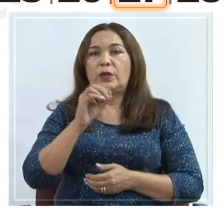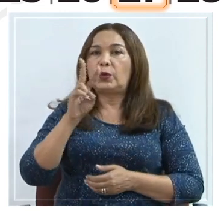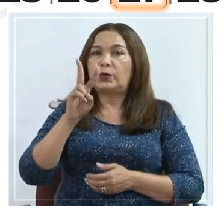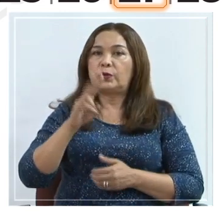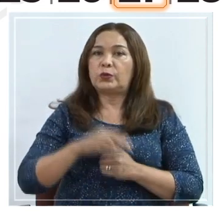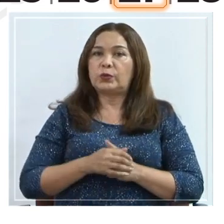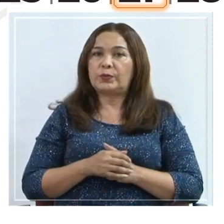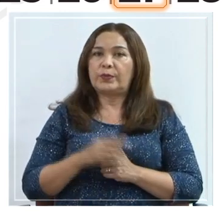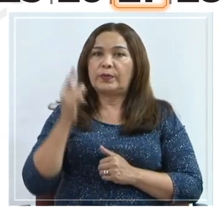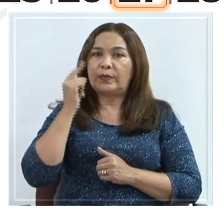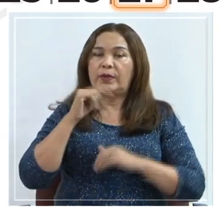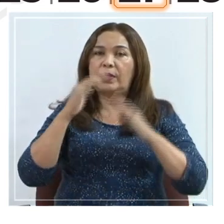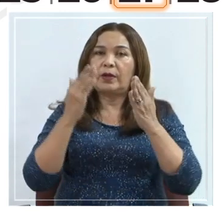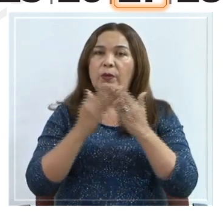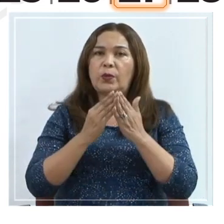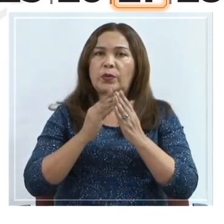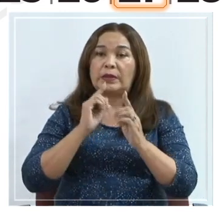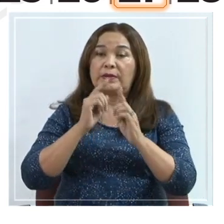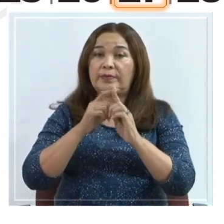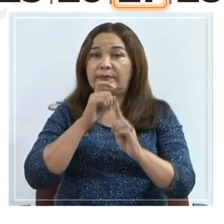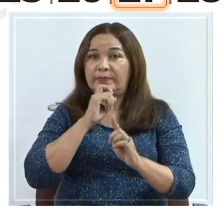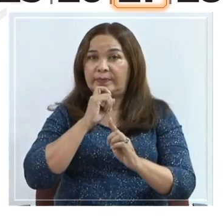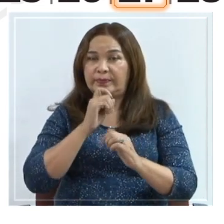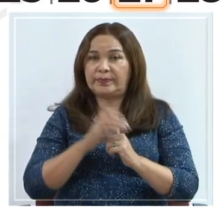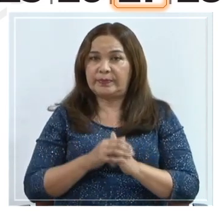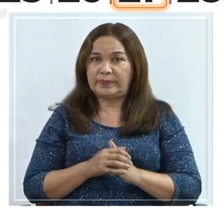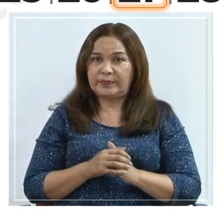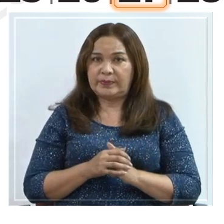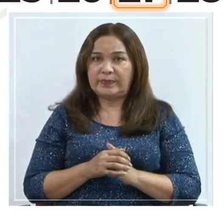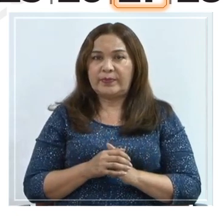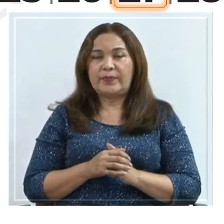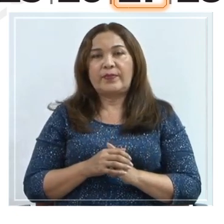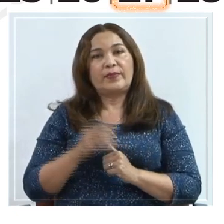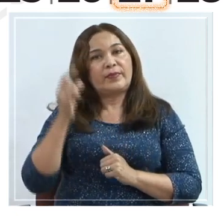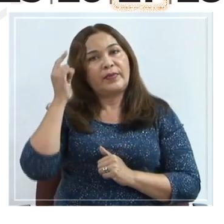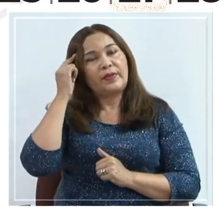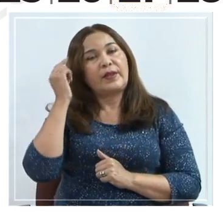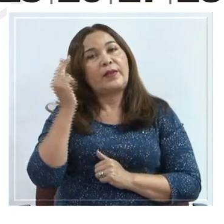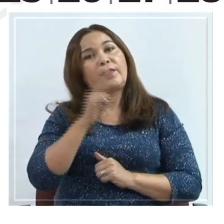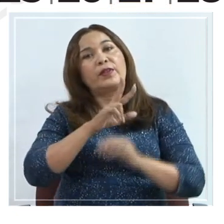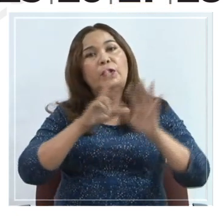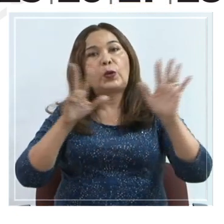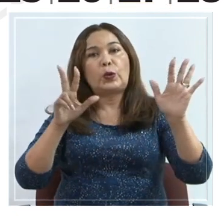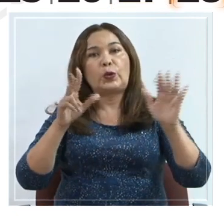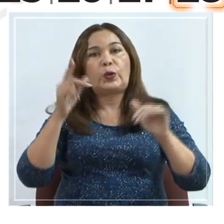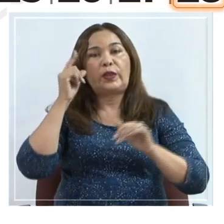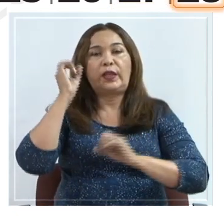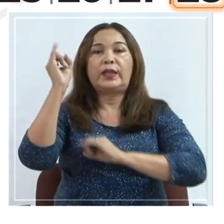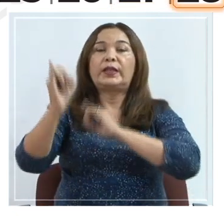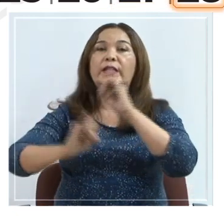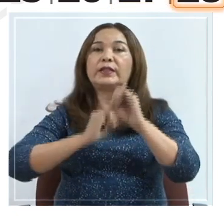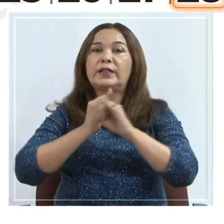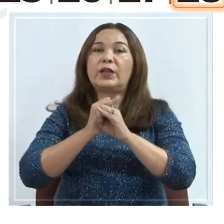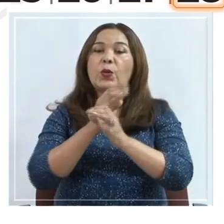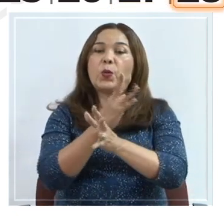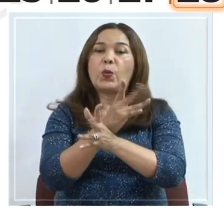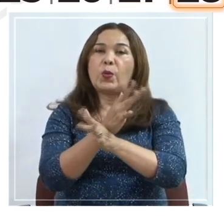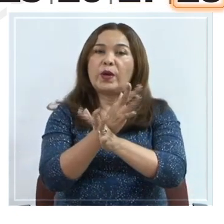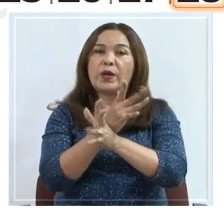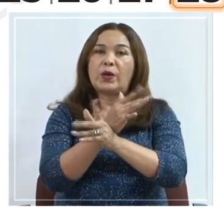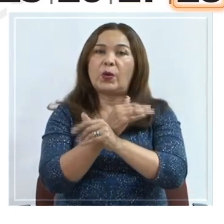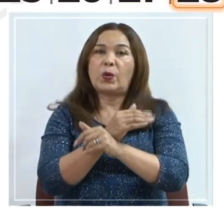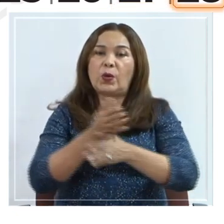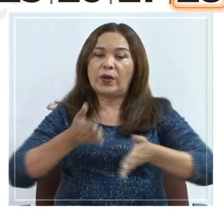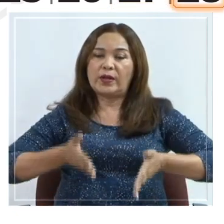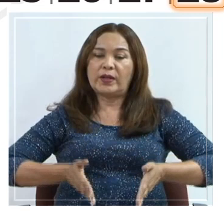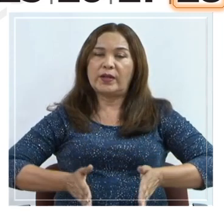día mundial del desafío día 28 día internacional del juego